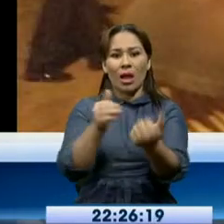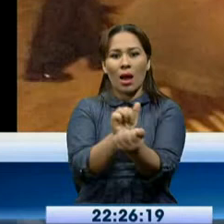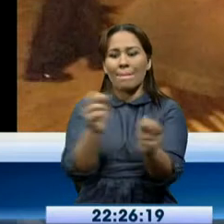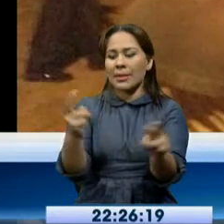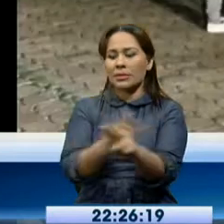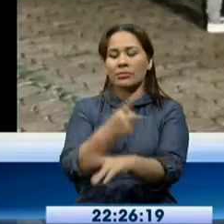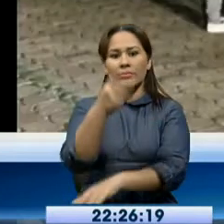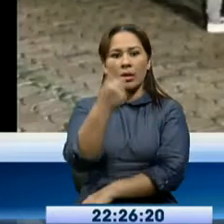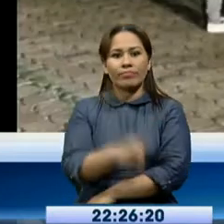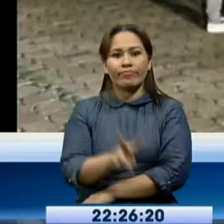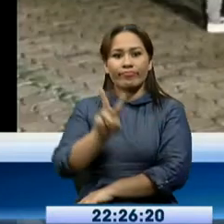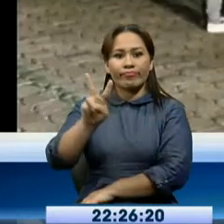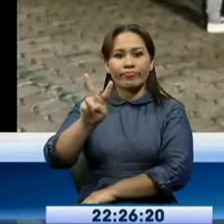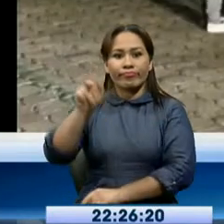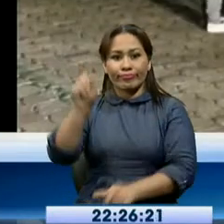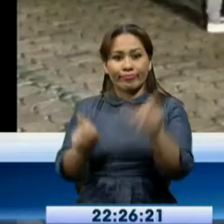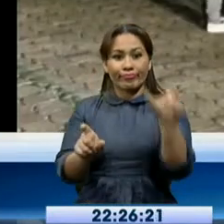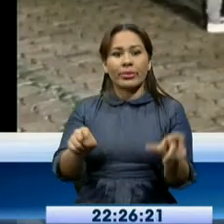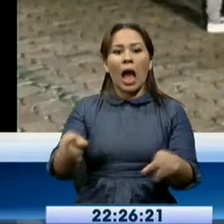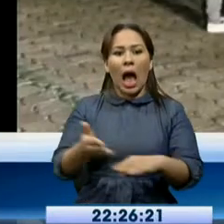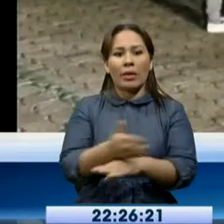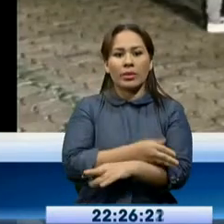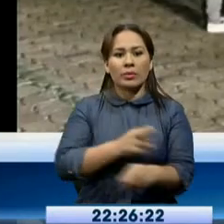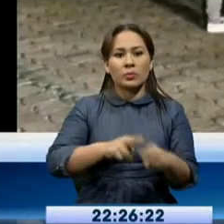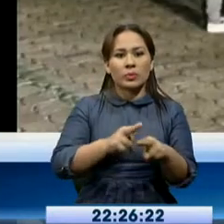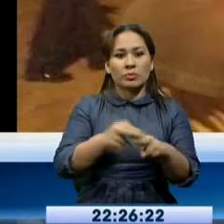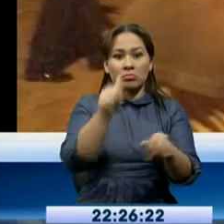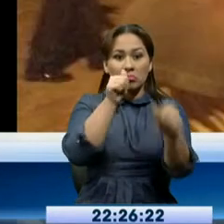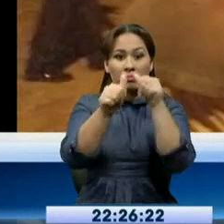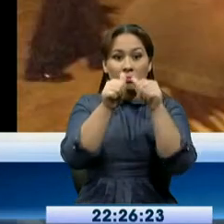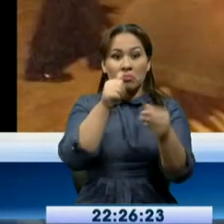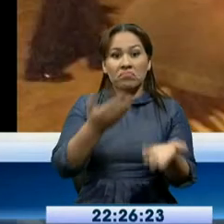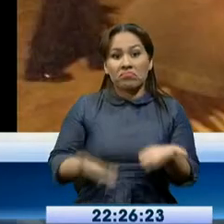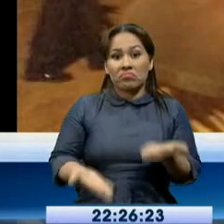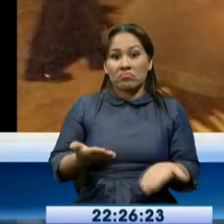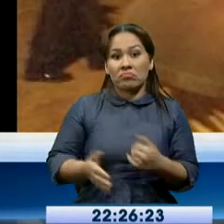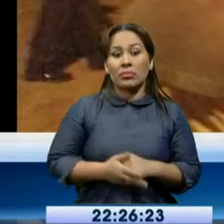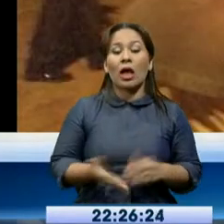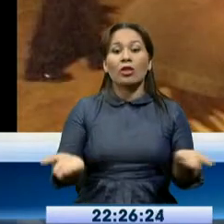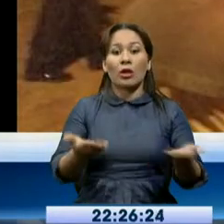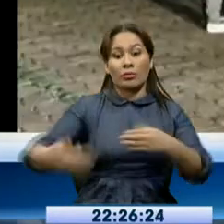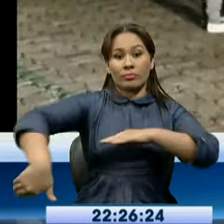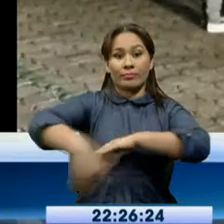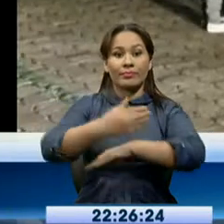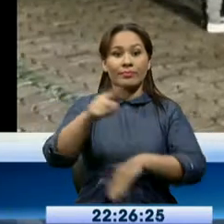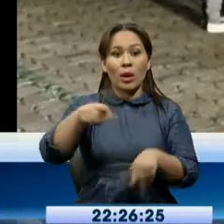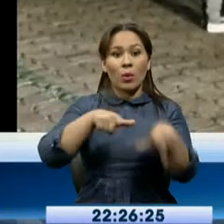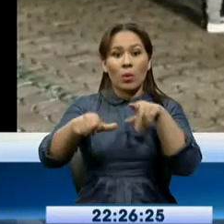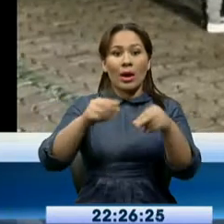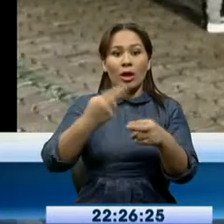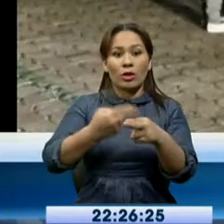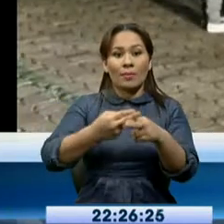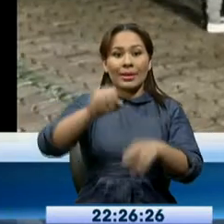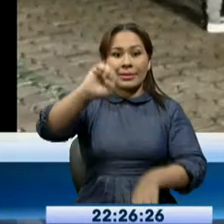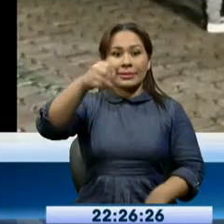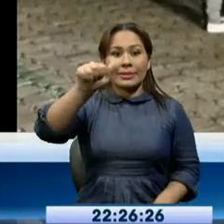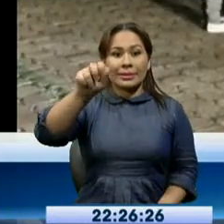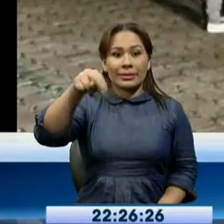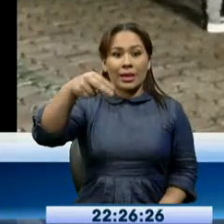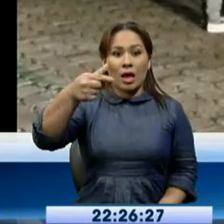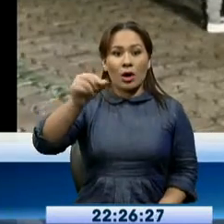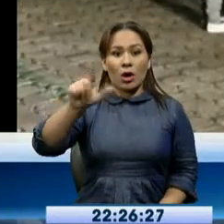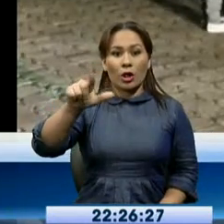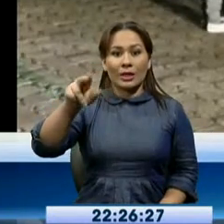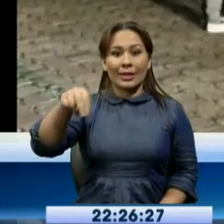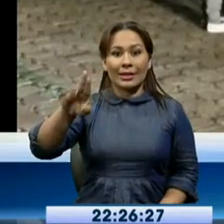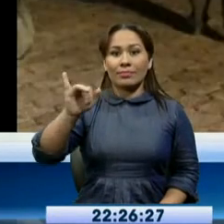calificado, tenencia ilegal de sustancias estupefacientes. El crimen ocurrió en el sector de Sangolquí. Las cámaras Ojos de Águila fueron claves